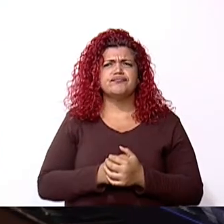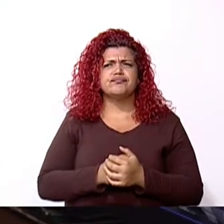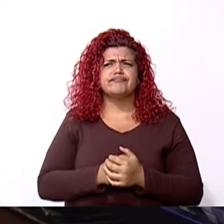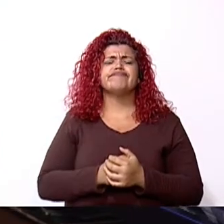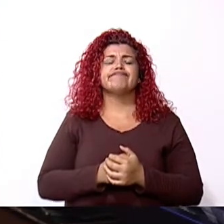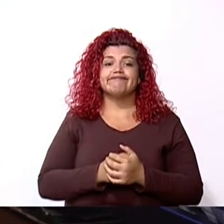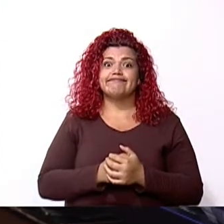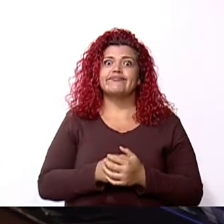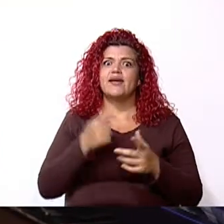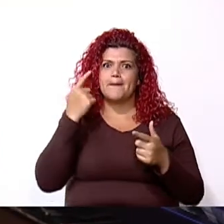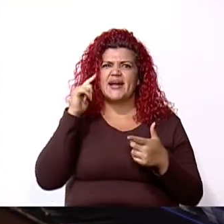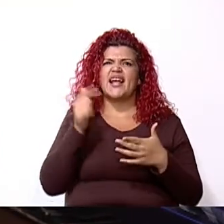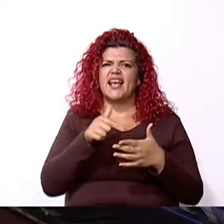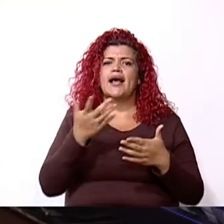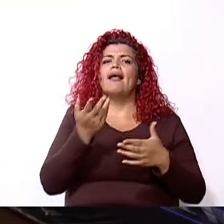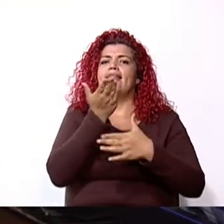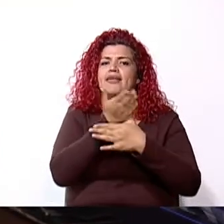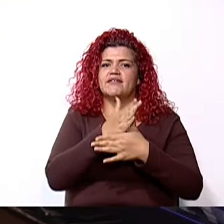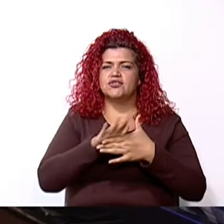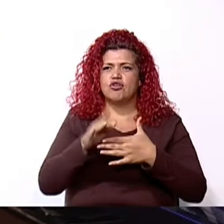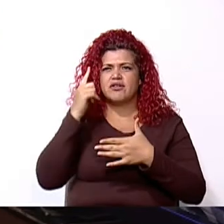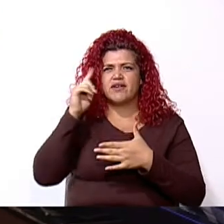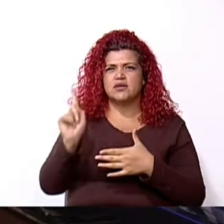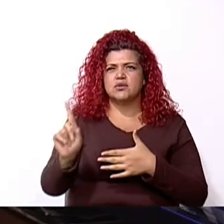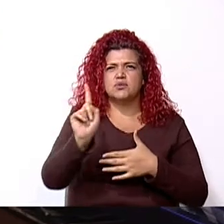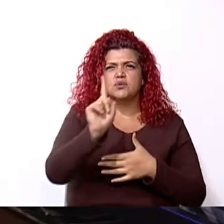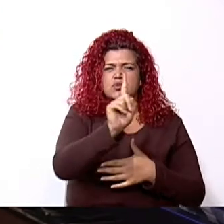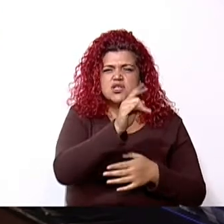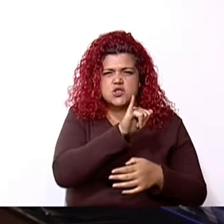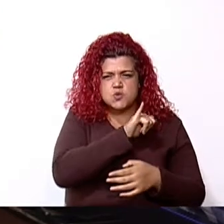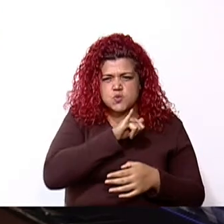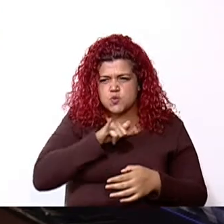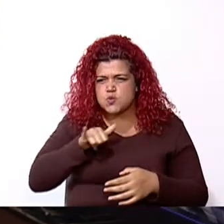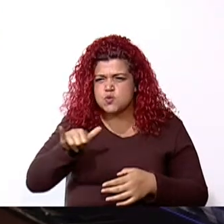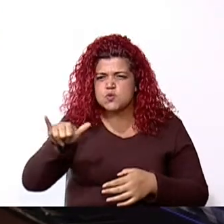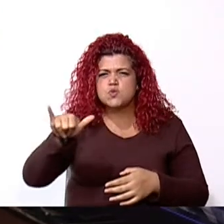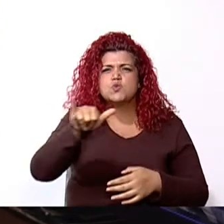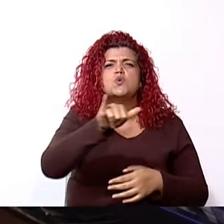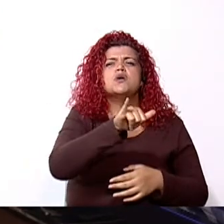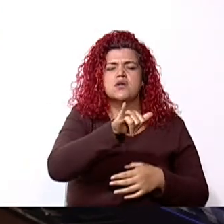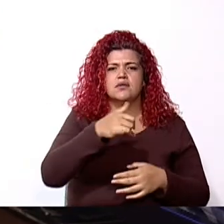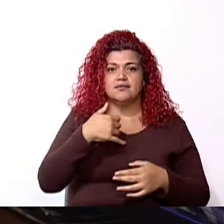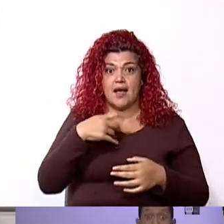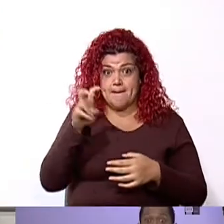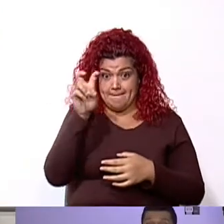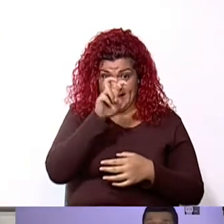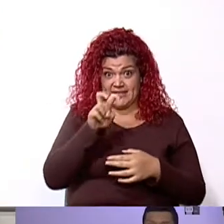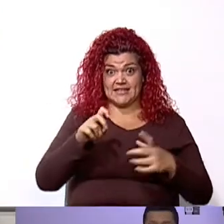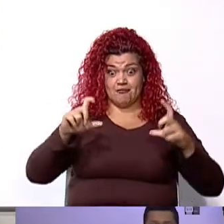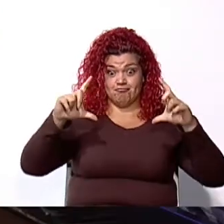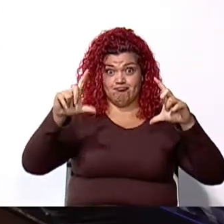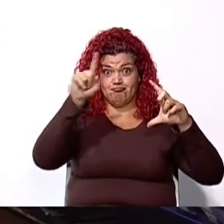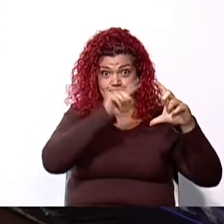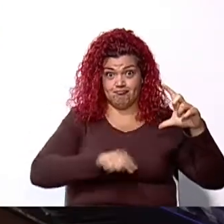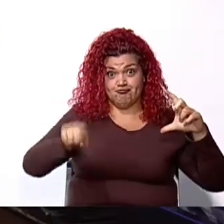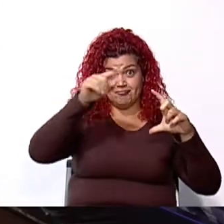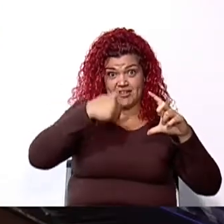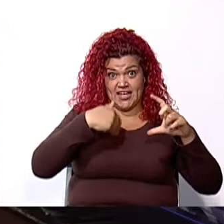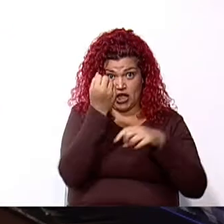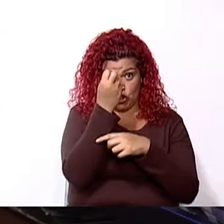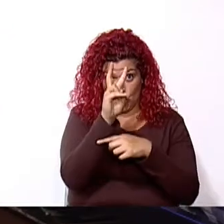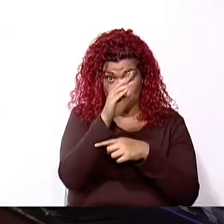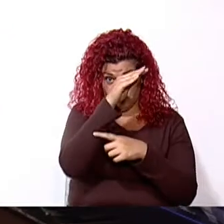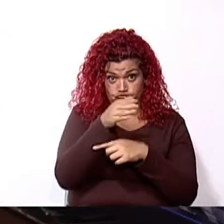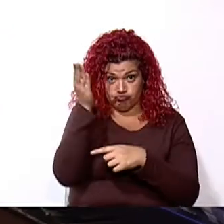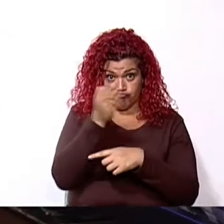Para eso sirven las divisiones, para compartir en partes iguales. Si tenemos la pizza que tiene 12 pedazos y somos